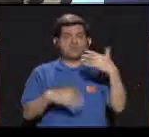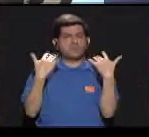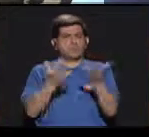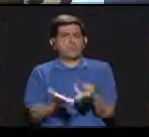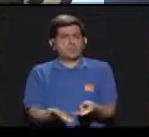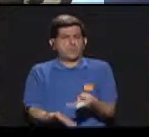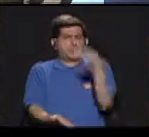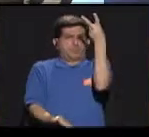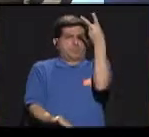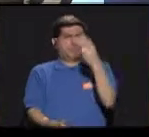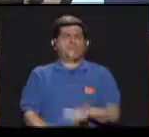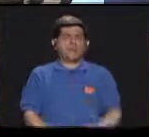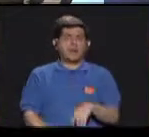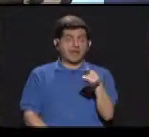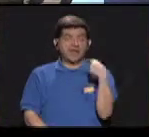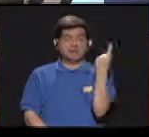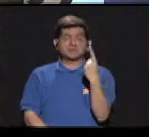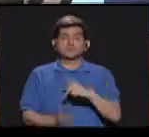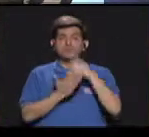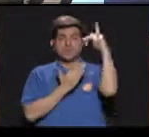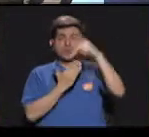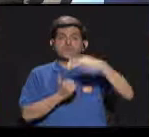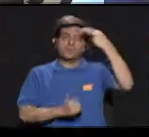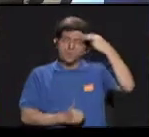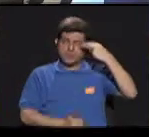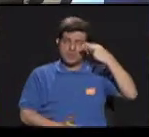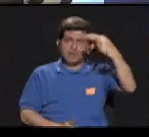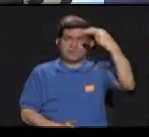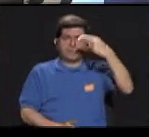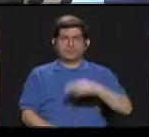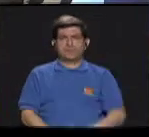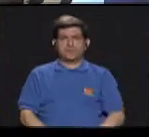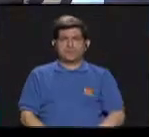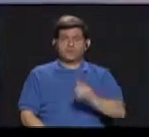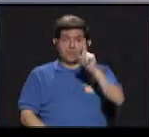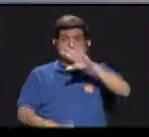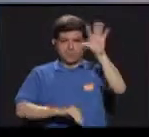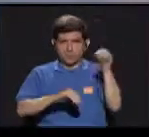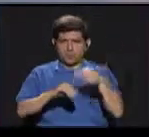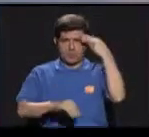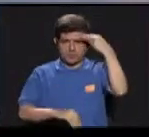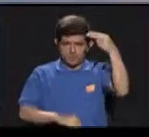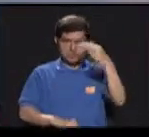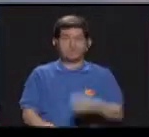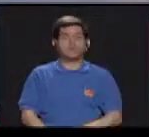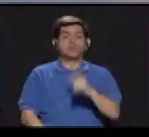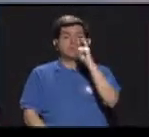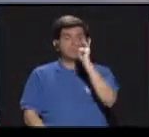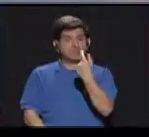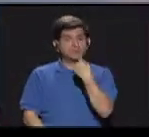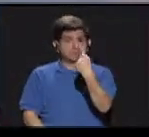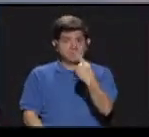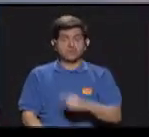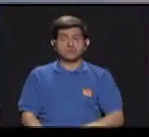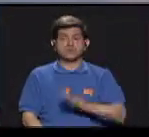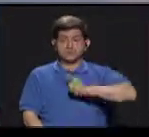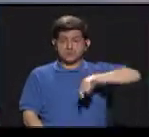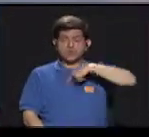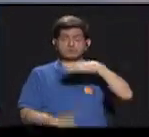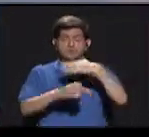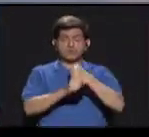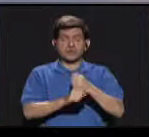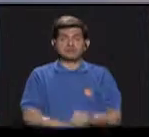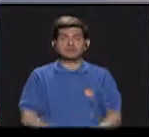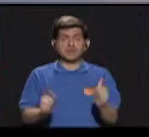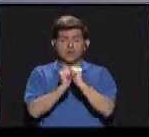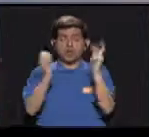tan invaluable que este apenas es un programa homenaje, es un homenaje más que afortunadamente, hay que decirlo, Roberto, pudimos hacerle